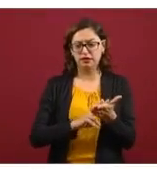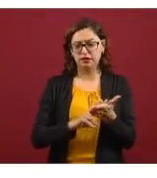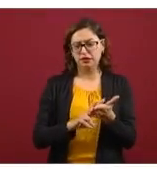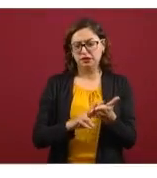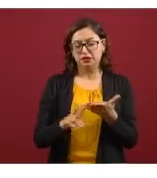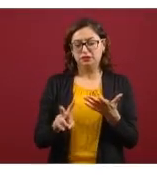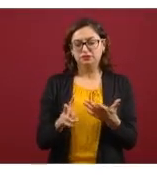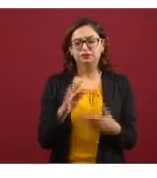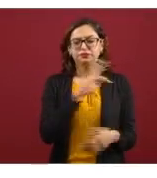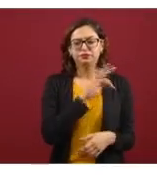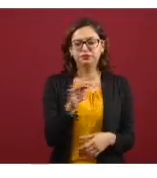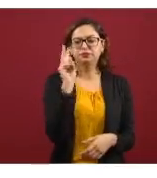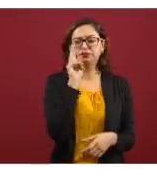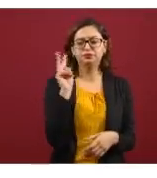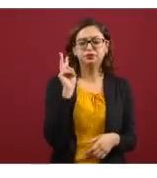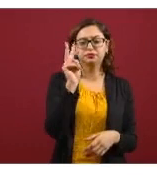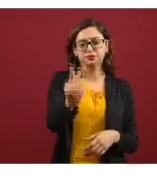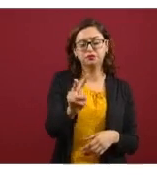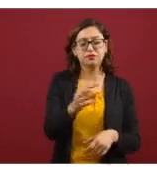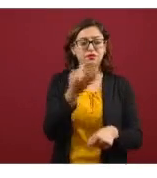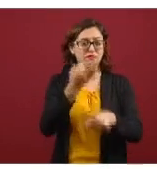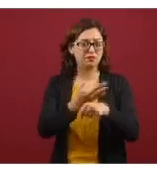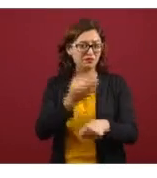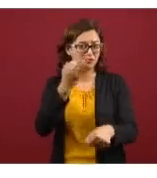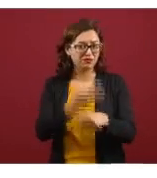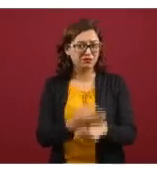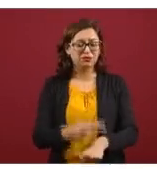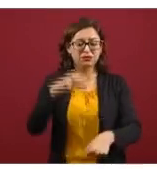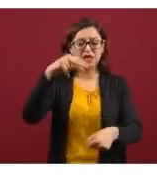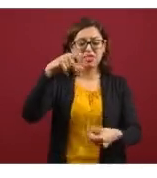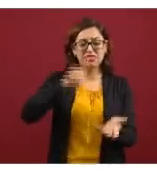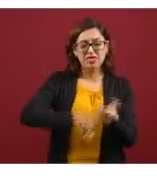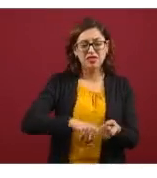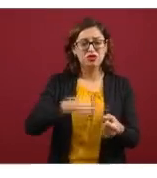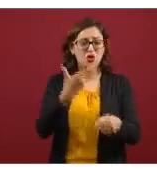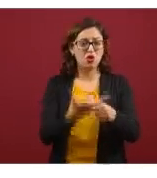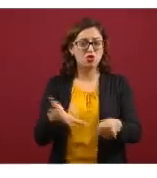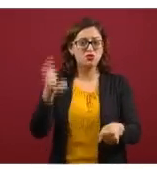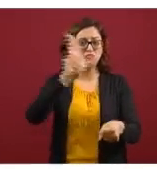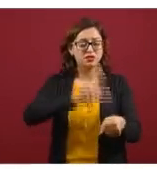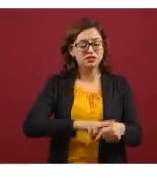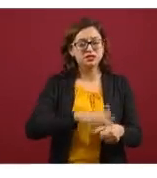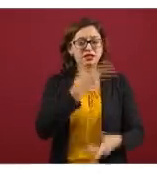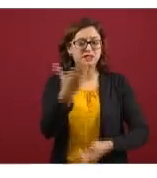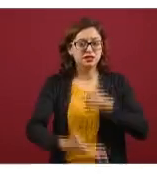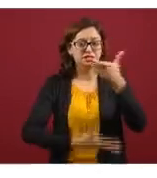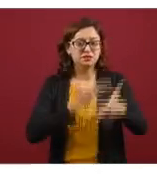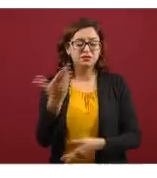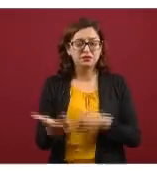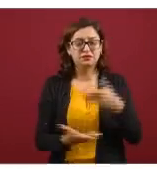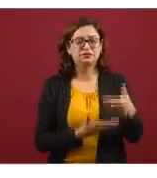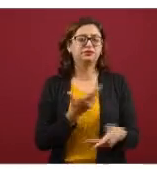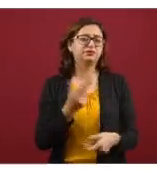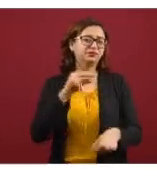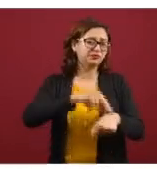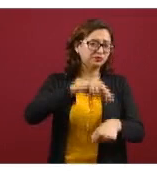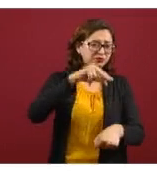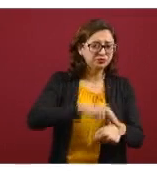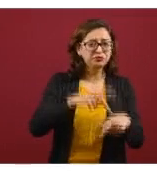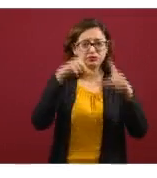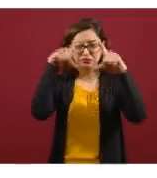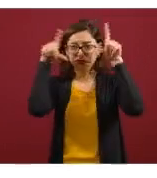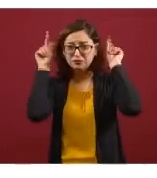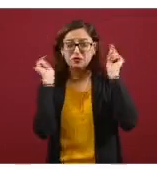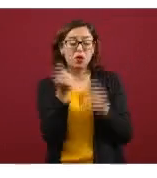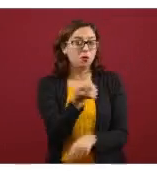apreciar la baja proporción del personal de salud en los servicios de salud, que incluso también